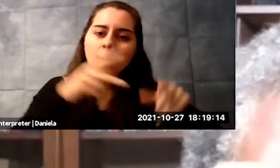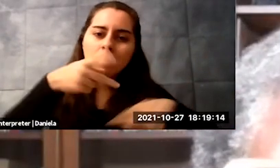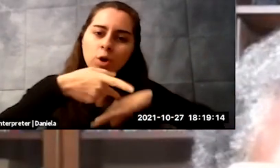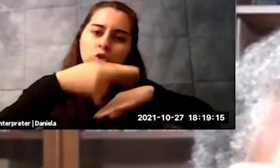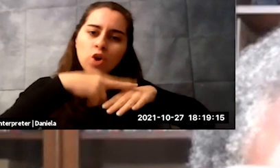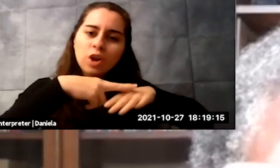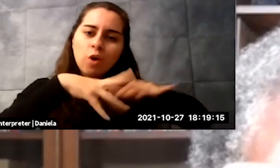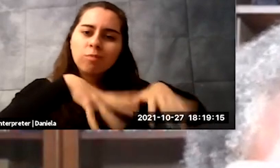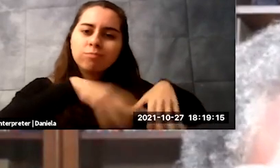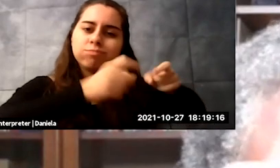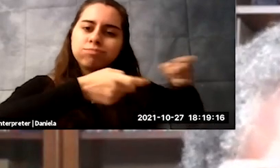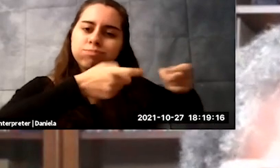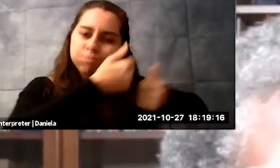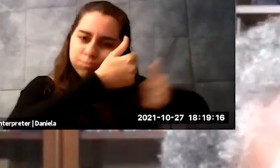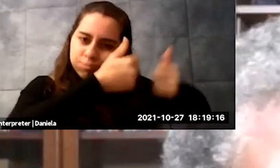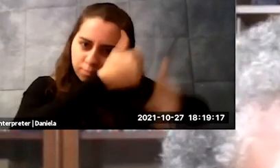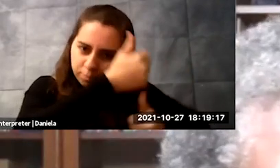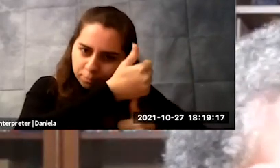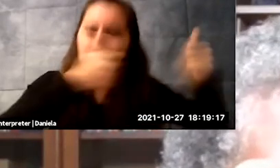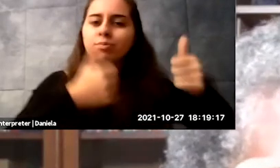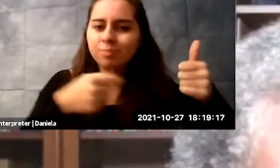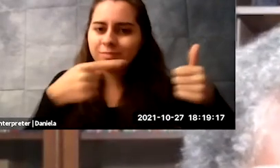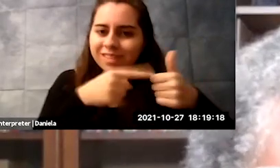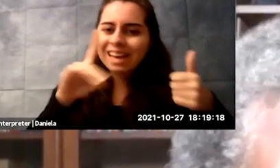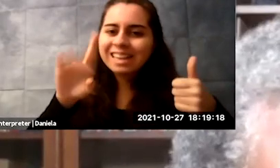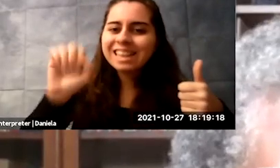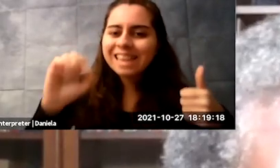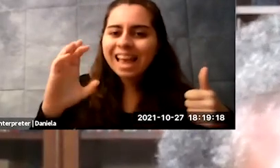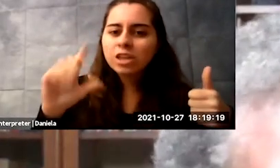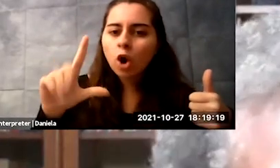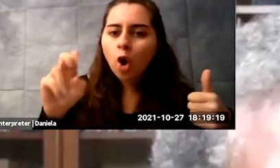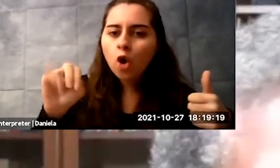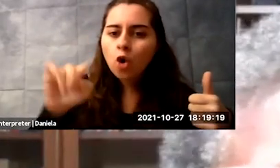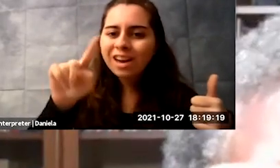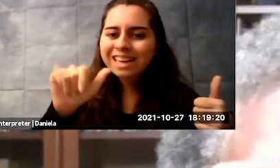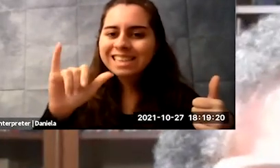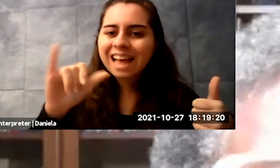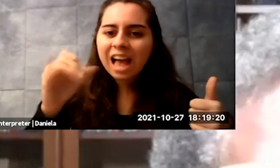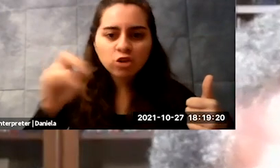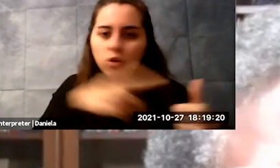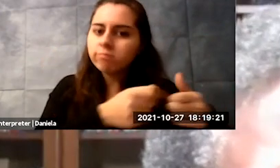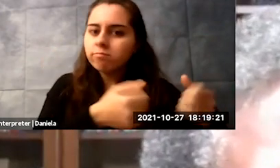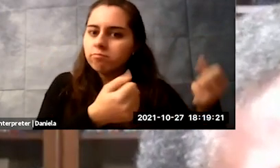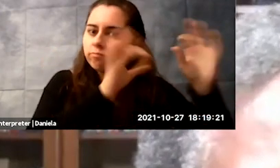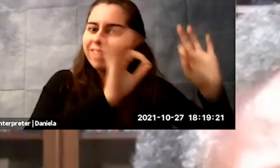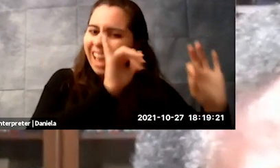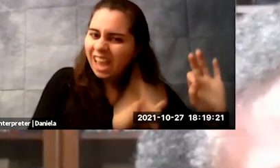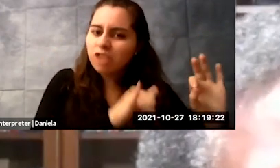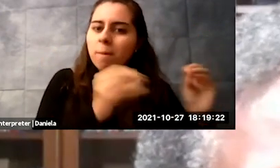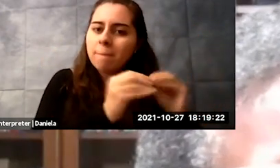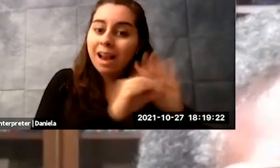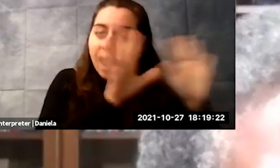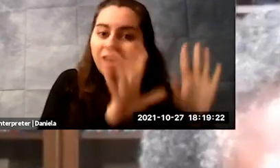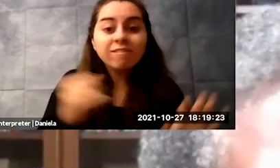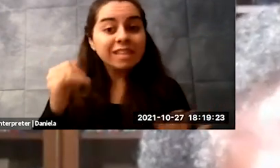es donde hay que avanzar. Obviamente, quien quiera apoyar la independencia, que la apoye, pero el proceso